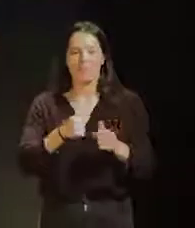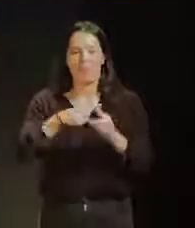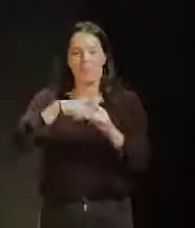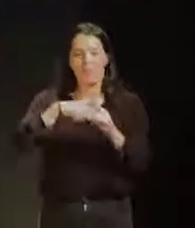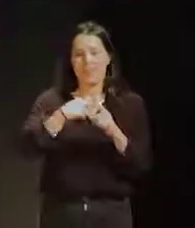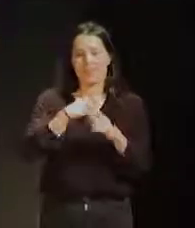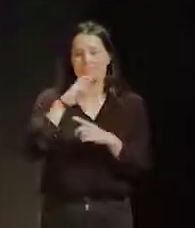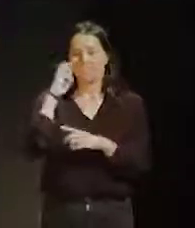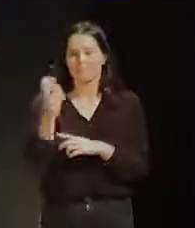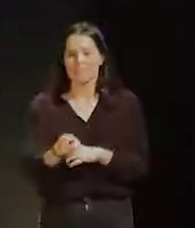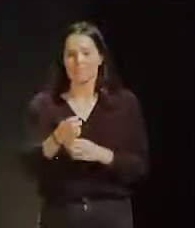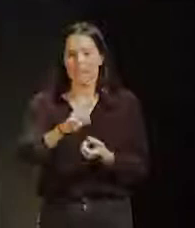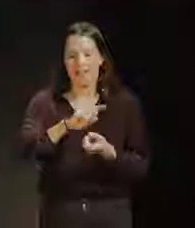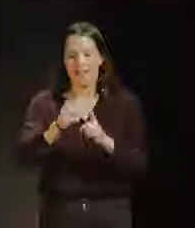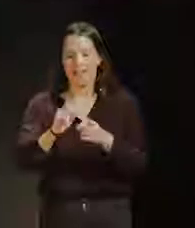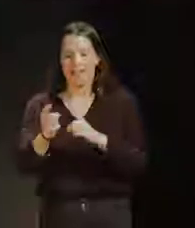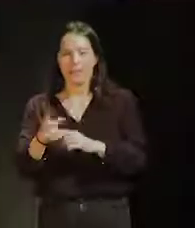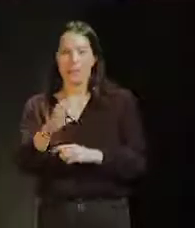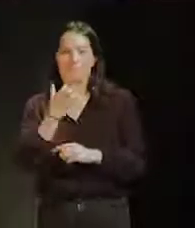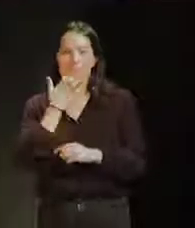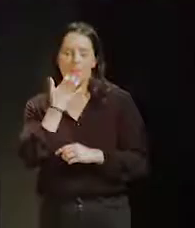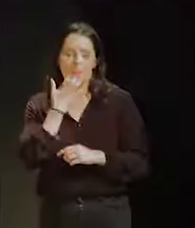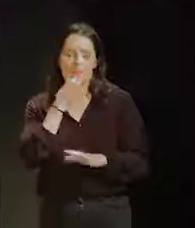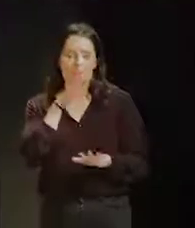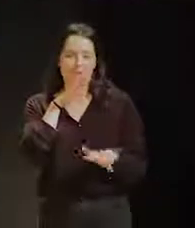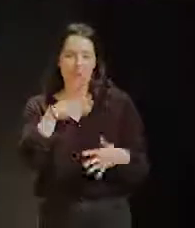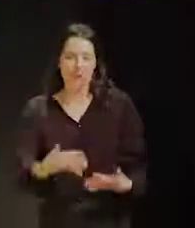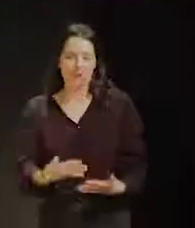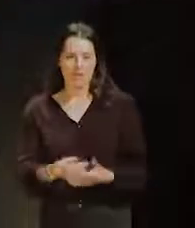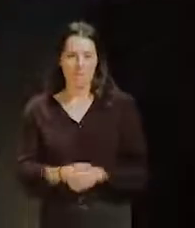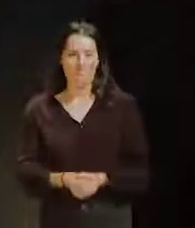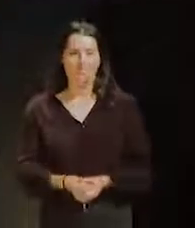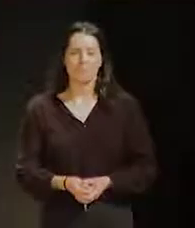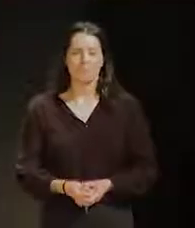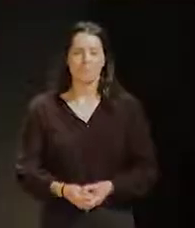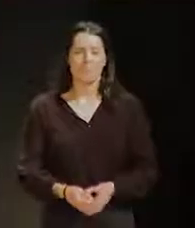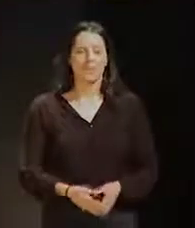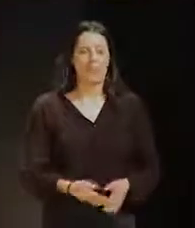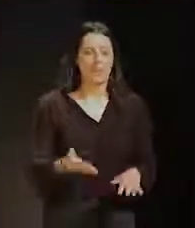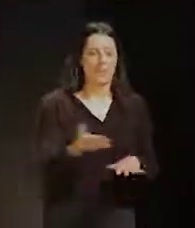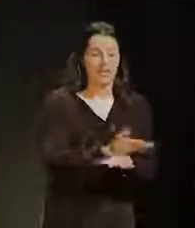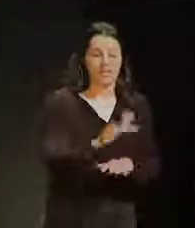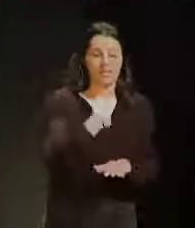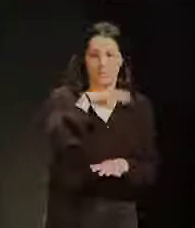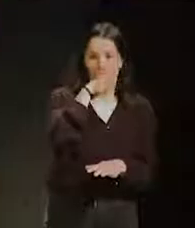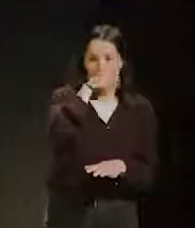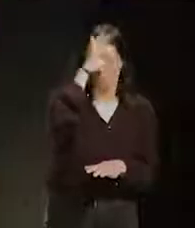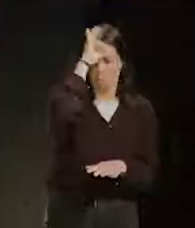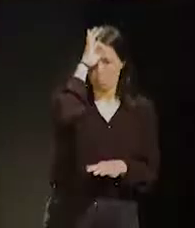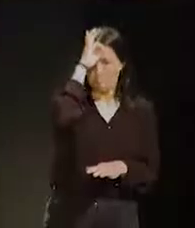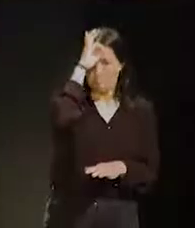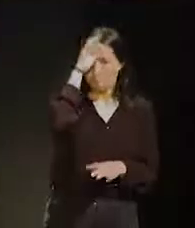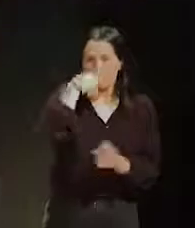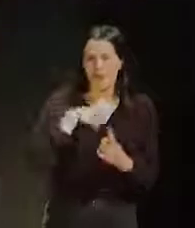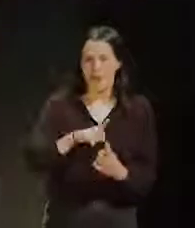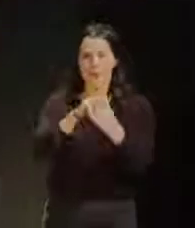Por ejemplo, que ahora, aunque partí, que antes no tenían ninguna idea de encontrarme,